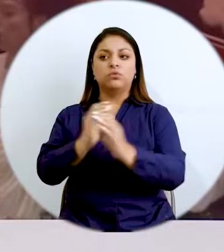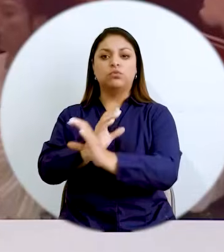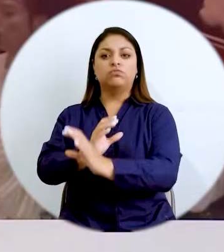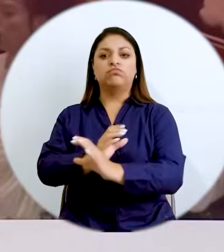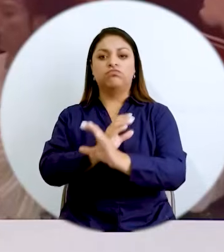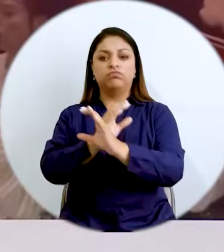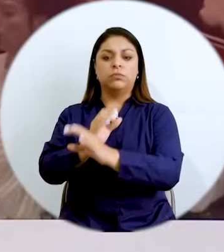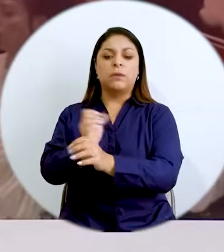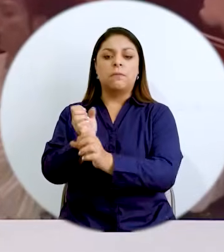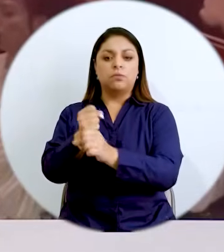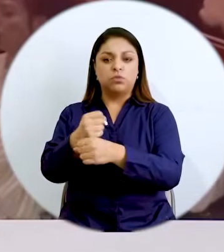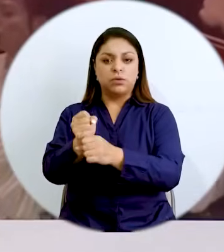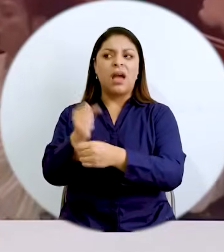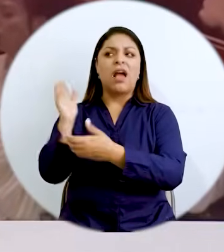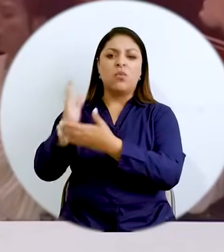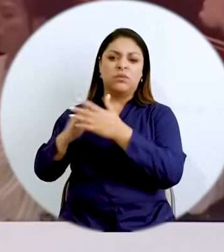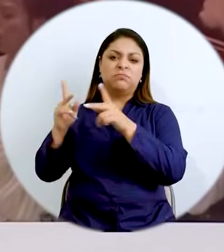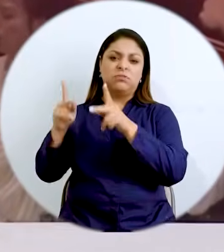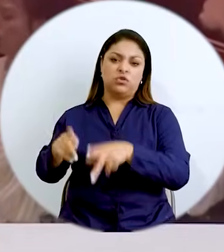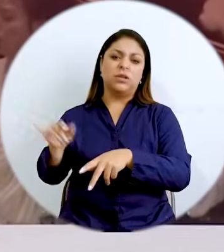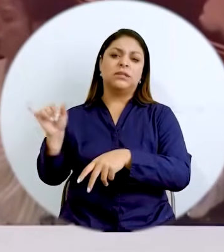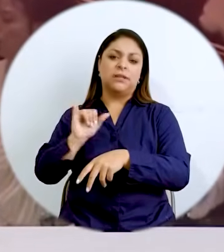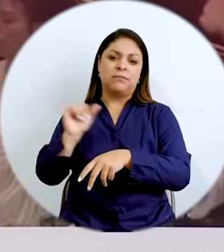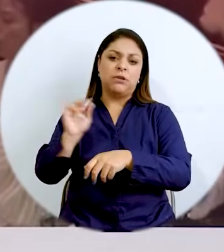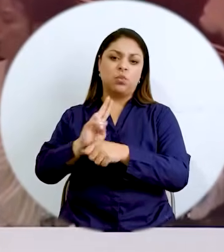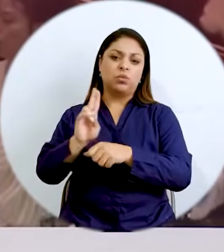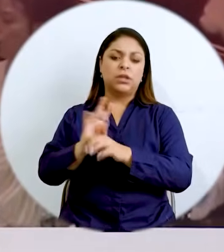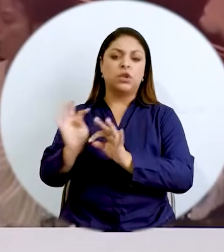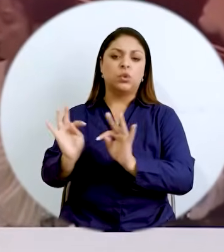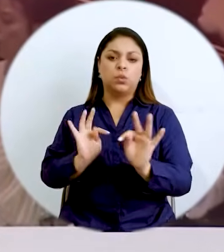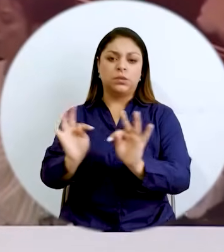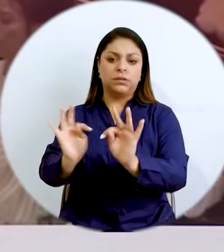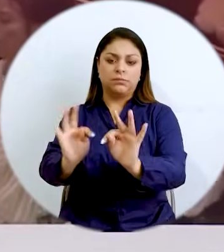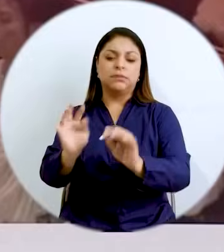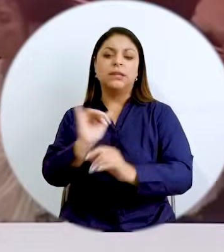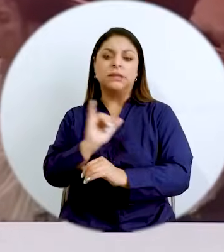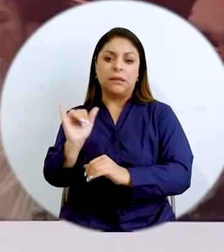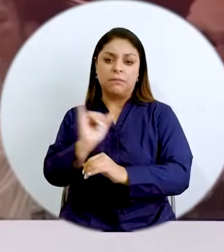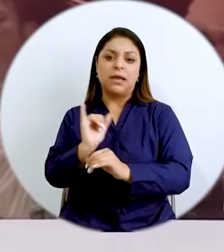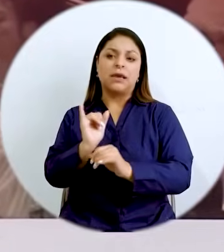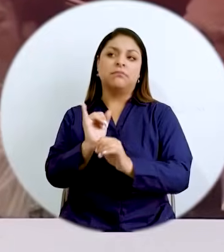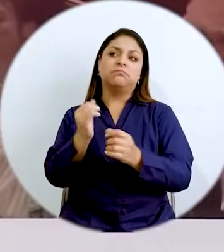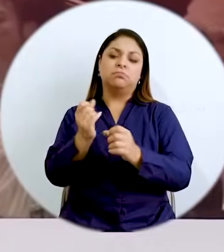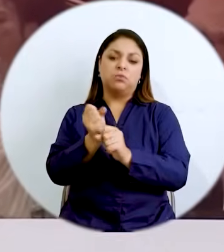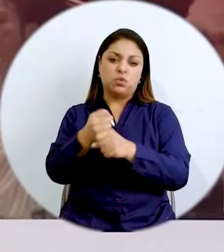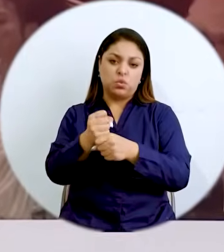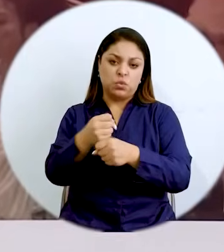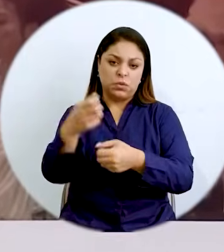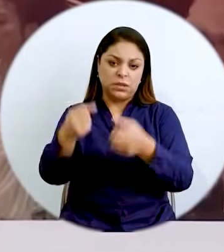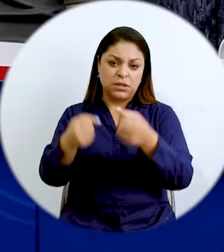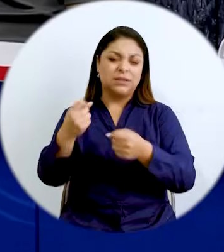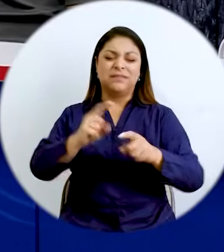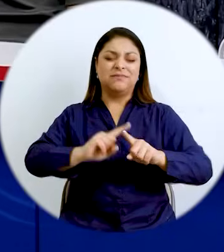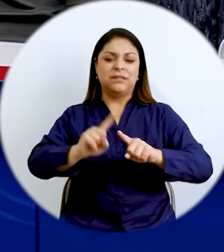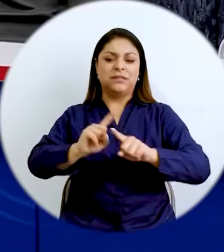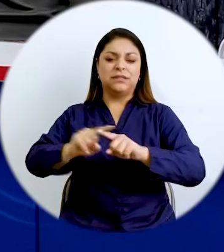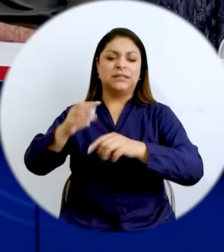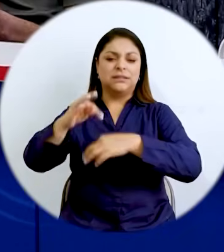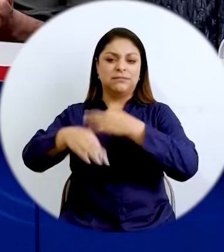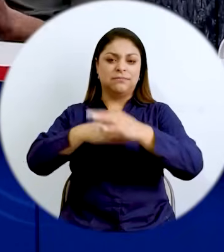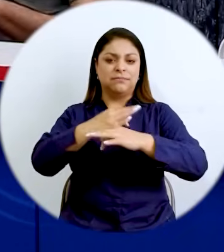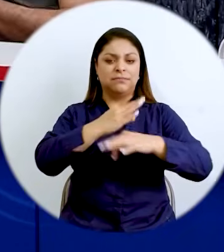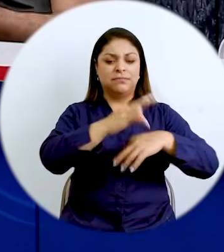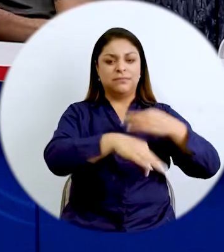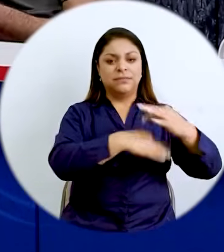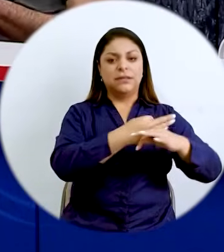que lo combina con turismo y aparte de eso lo combina con la producción. Entonces hay realmente una tendencia que va muy fuerte